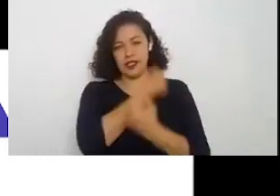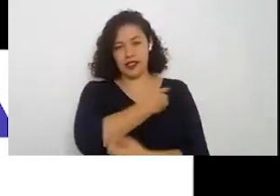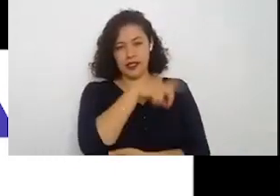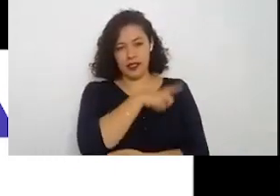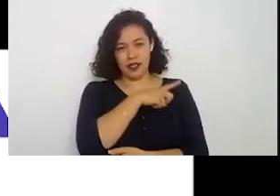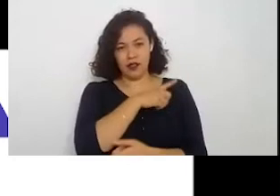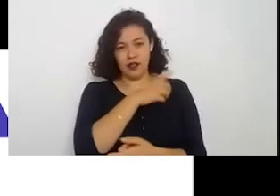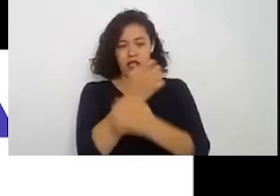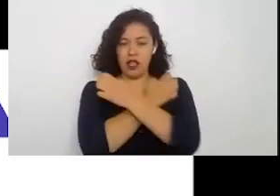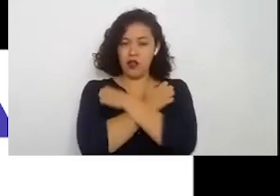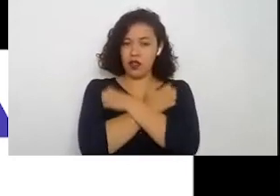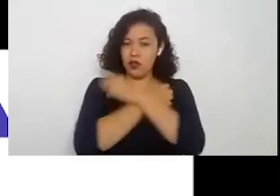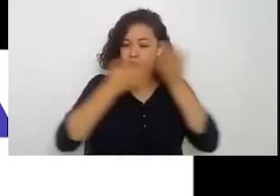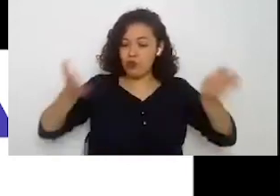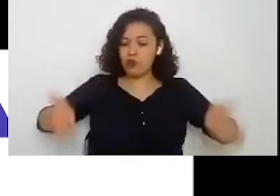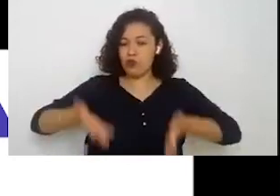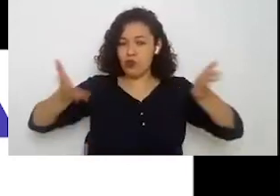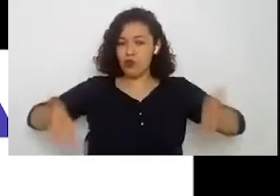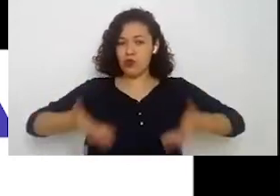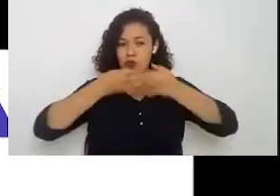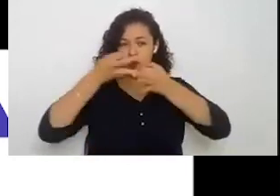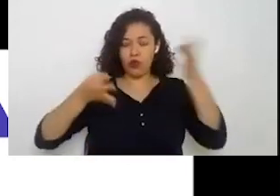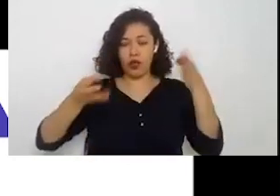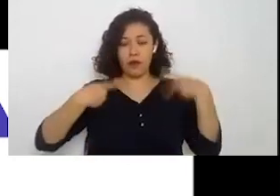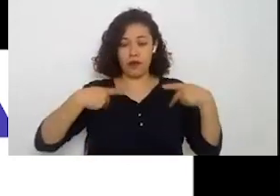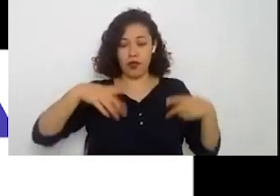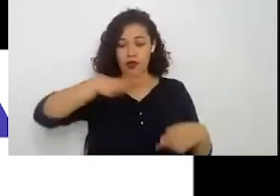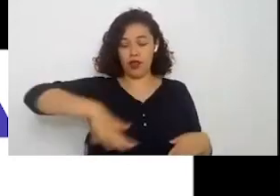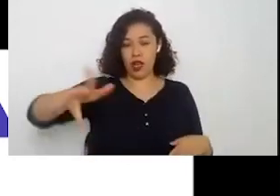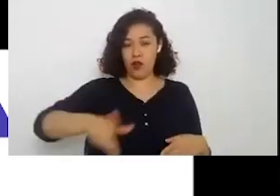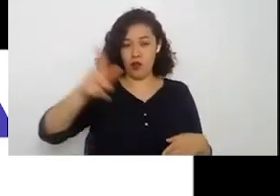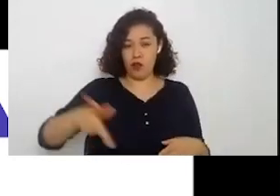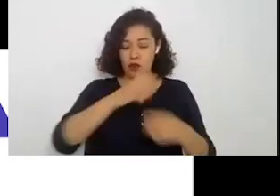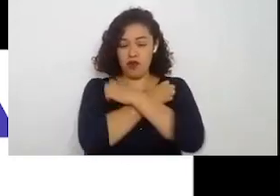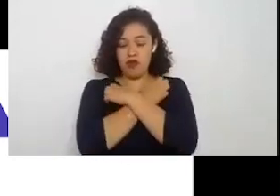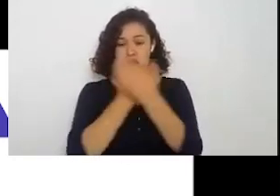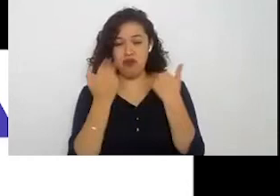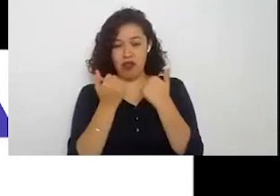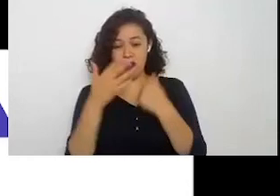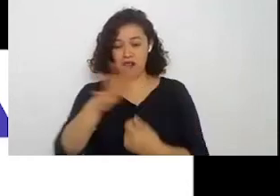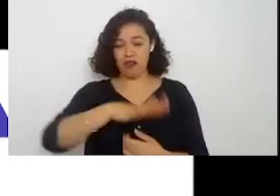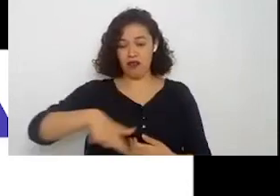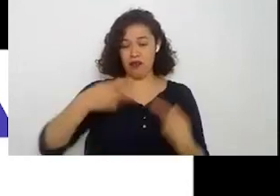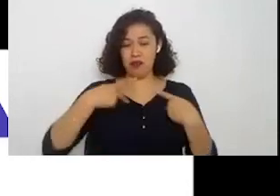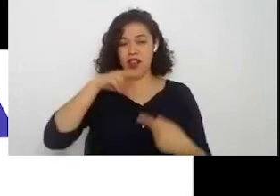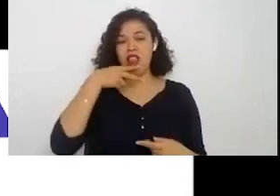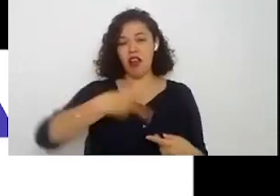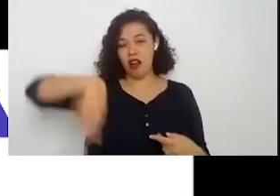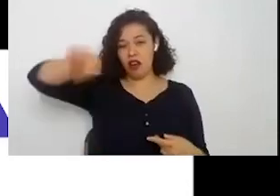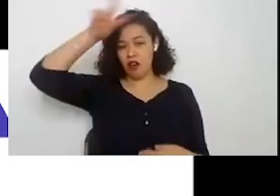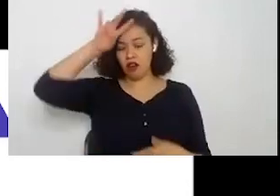la educación. Un pueblo sin educación es un pueblo ignorante que no sabe de decisiones, de toma